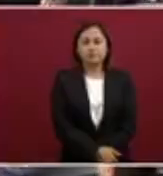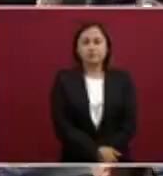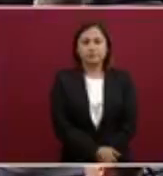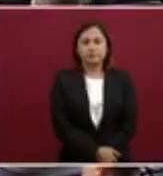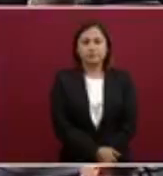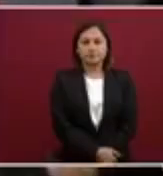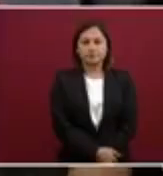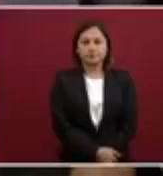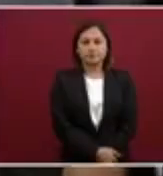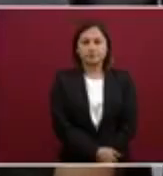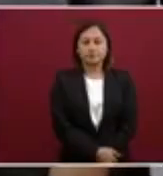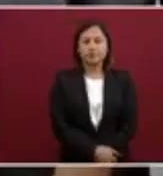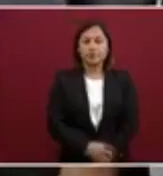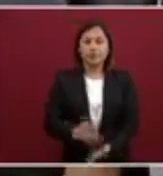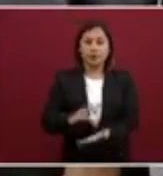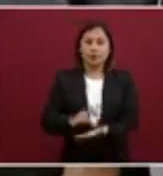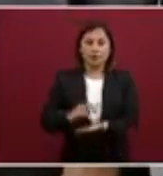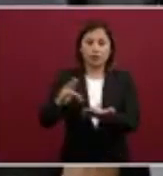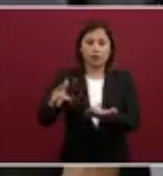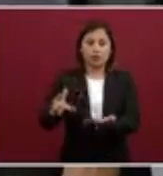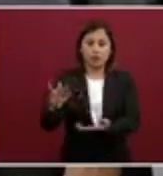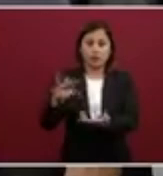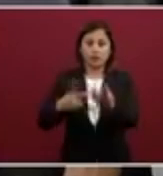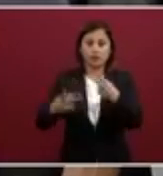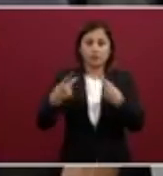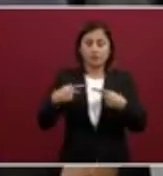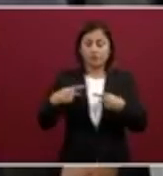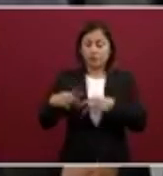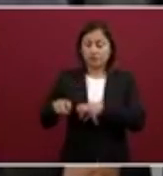Agradecemos a los miembros del presidio su participación en este acto.